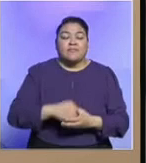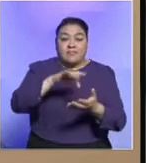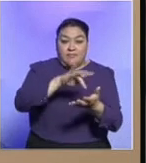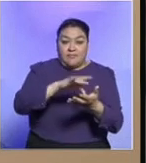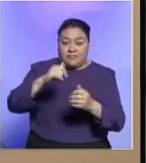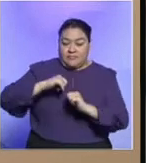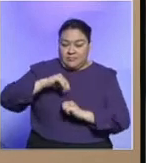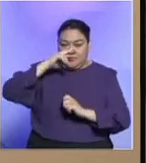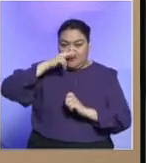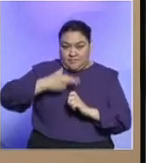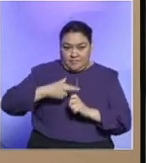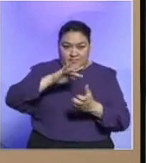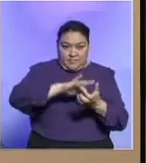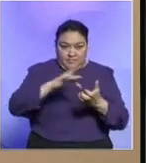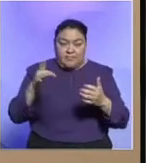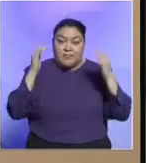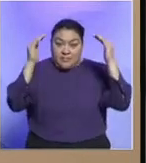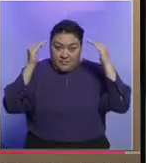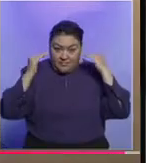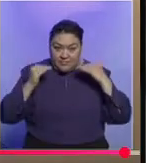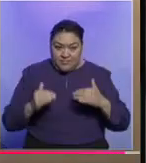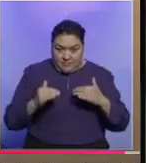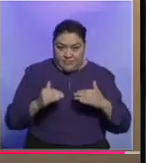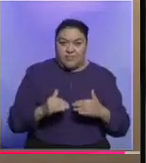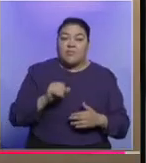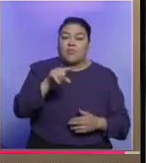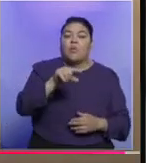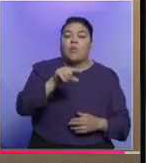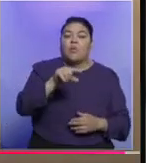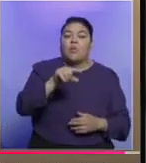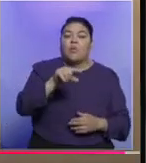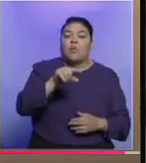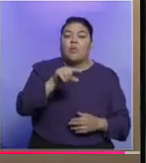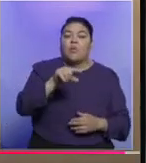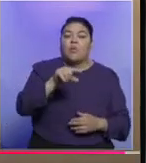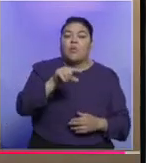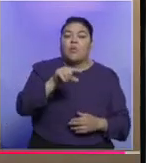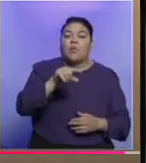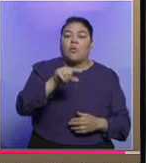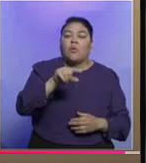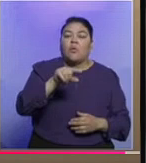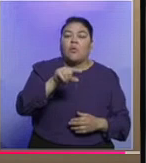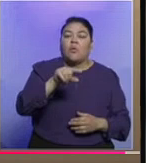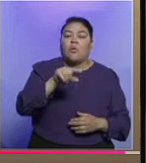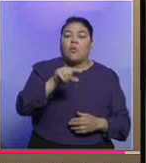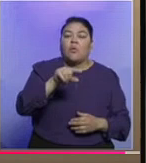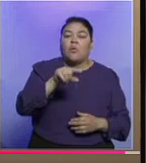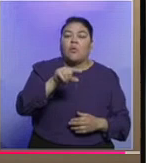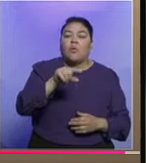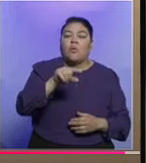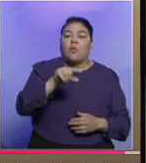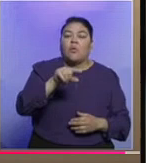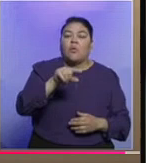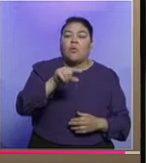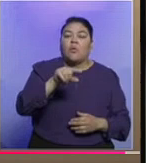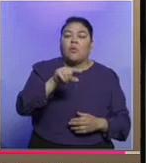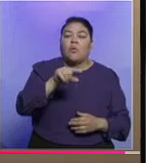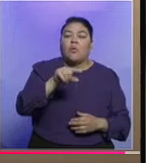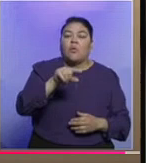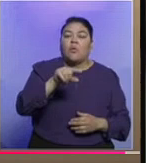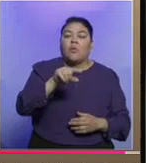Gracias, secretario. En consecuencia, en el asunto general. Bueno, amigos, así fue la votación.